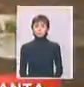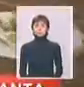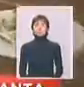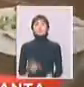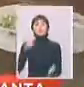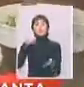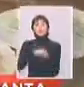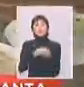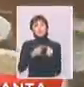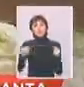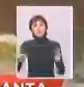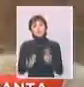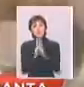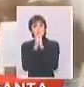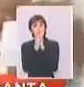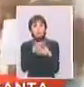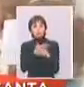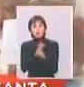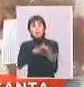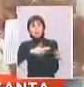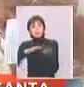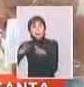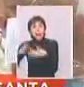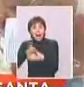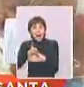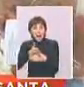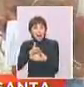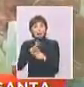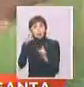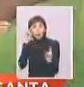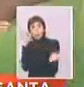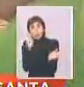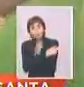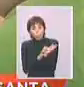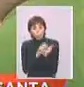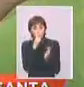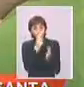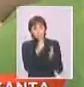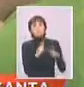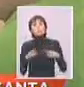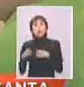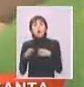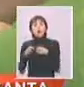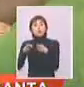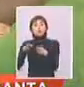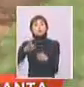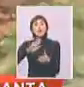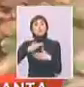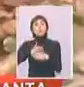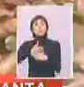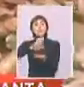En fin de Semana Santa, los productos del mar son furor. Le mostramos la ruta del pescado frito.